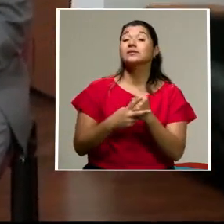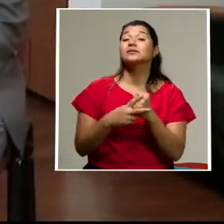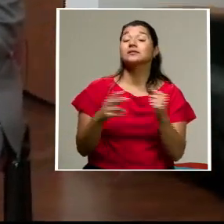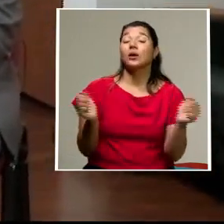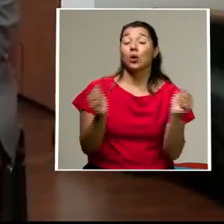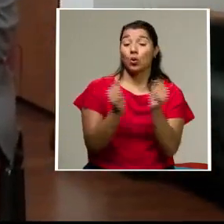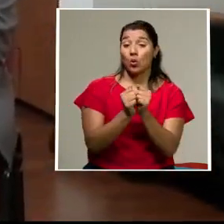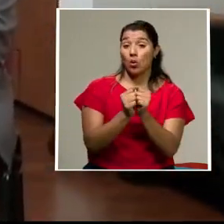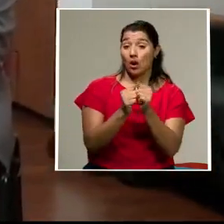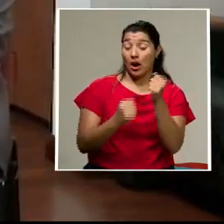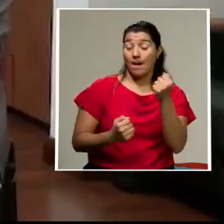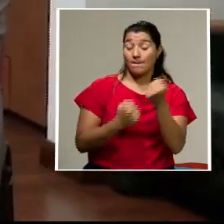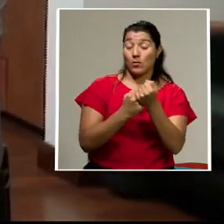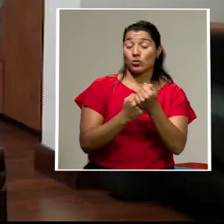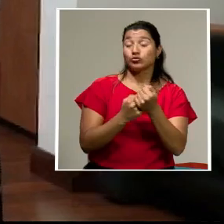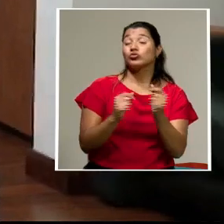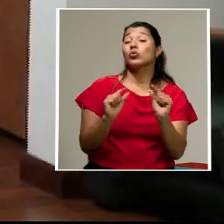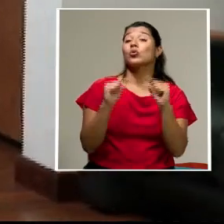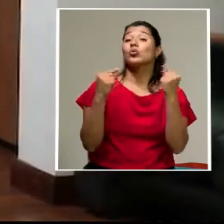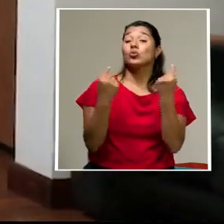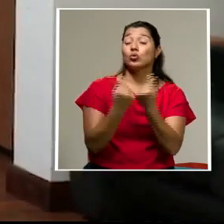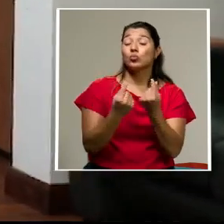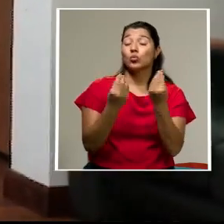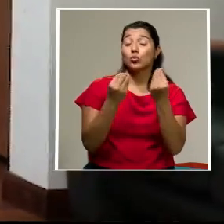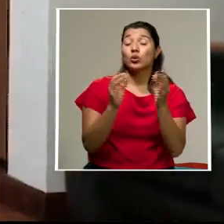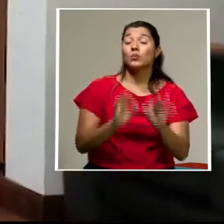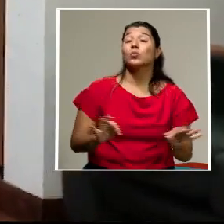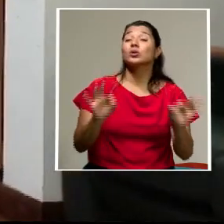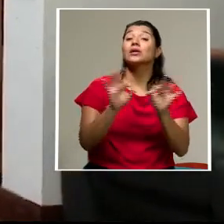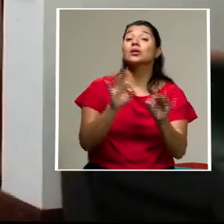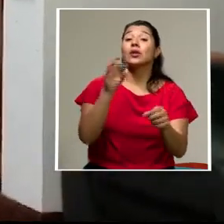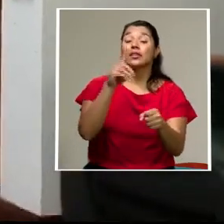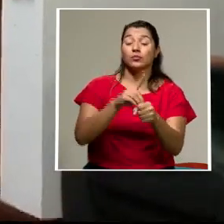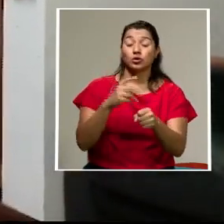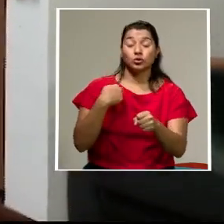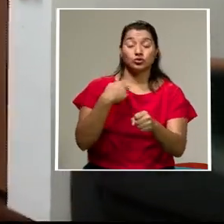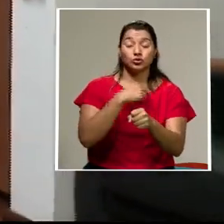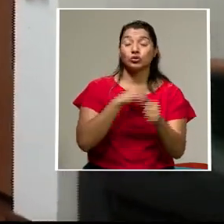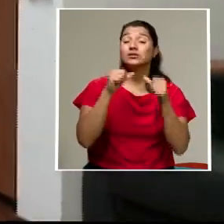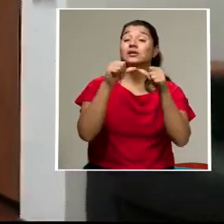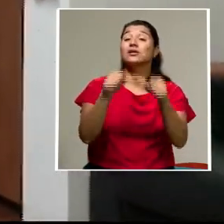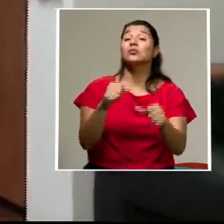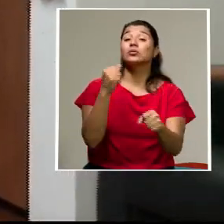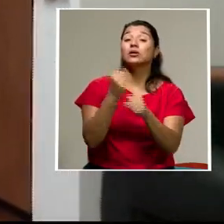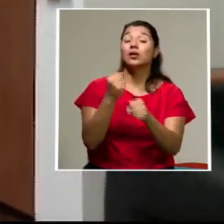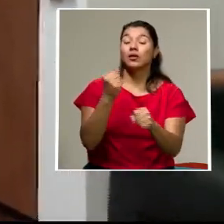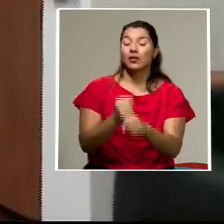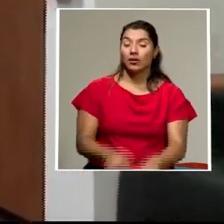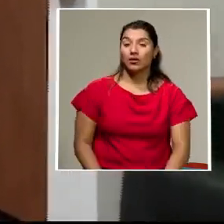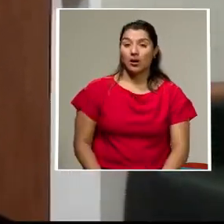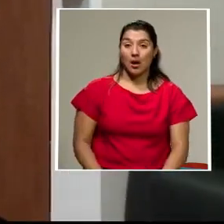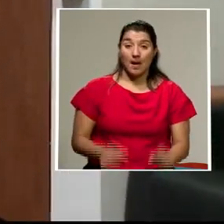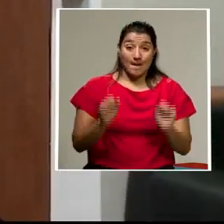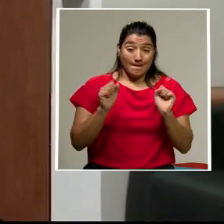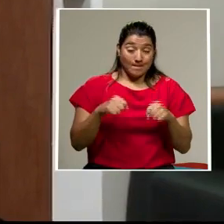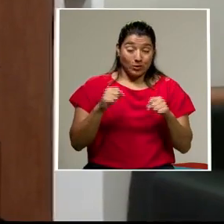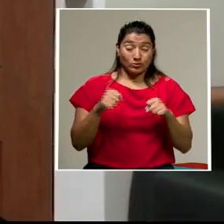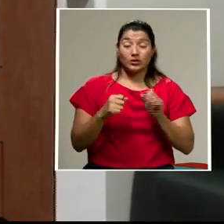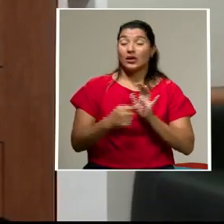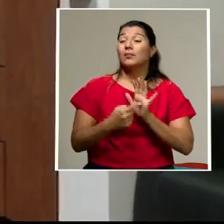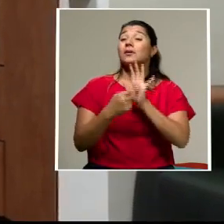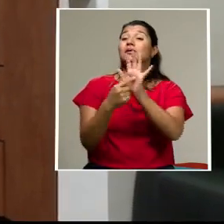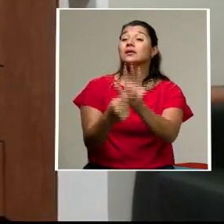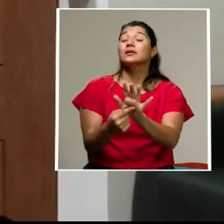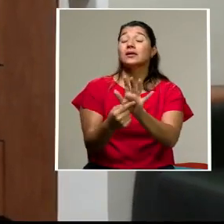apoyo de un grupo importante de personas diputadas. Con ellas seguiremos trabajando la posibilidad de presentar una